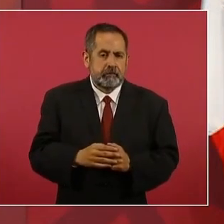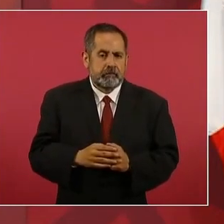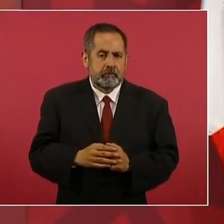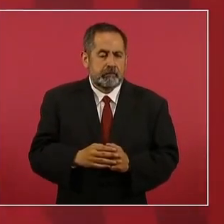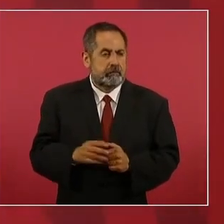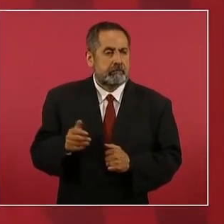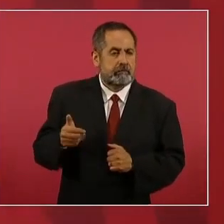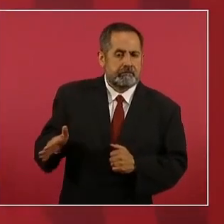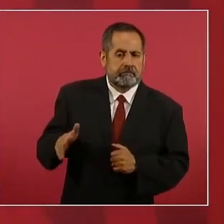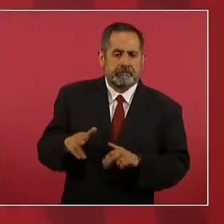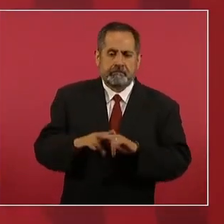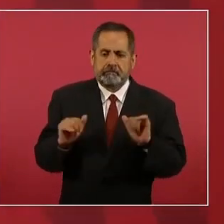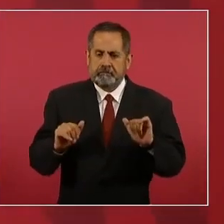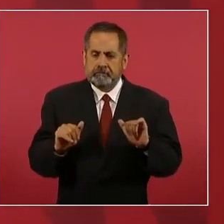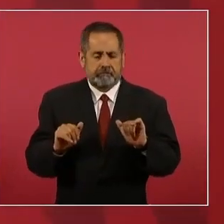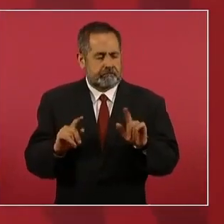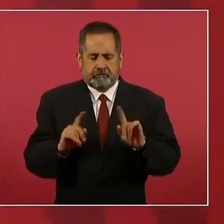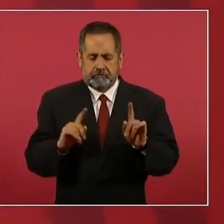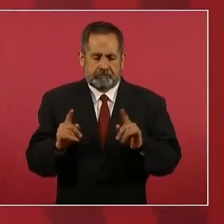de no excluir a nadie.